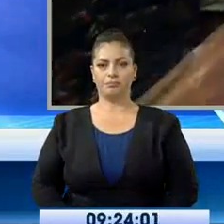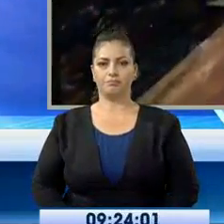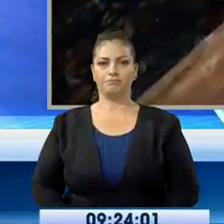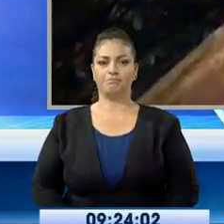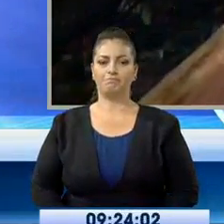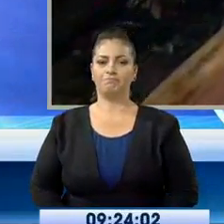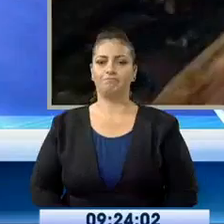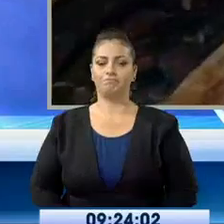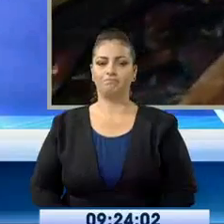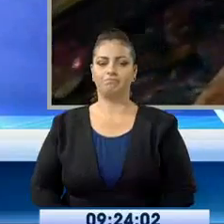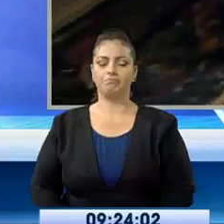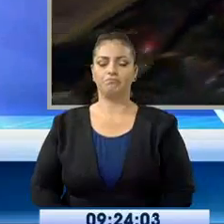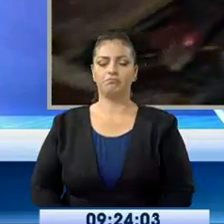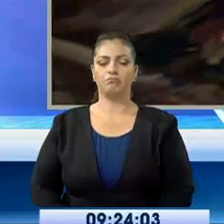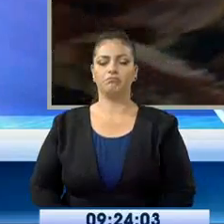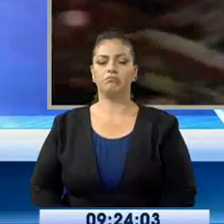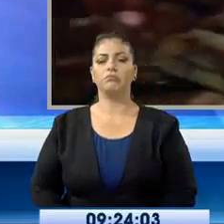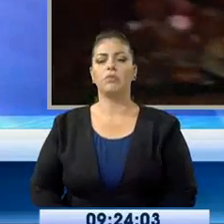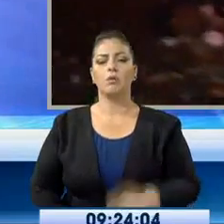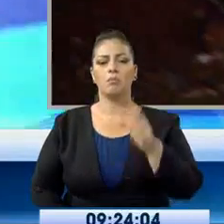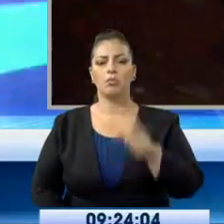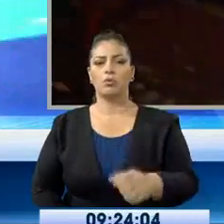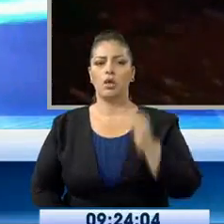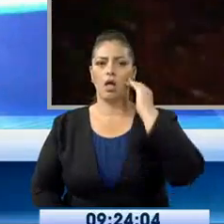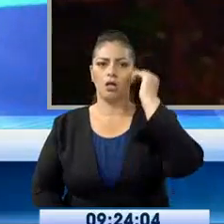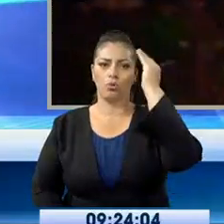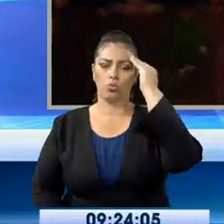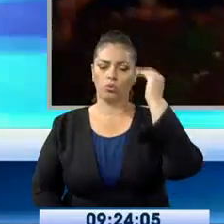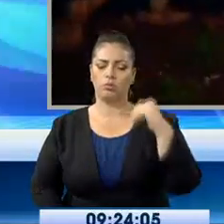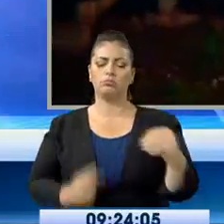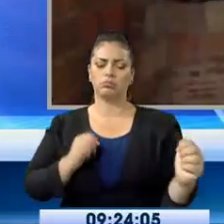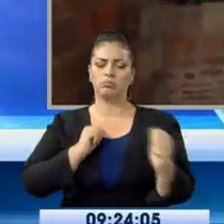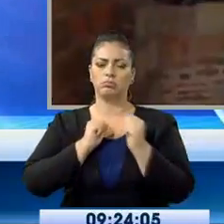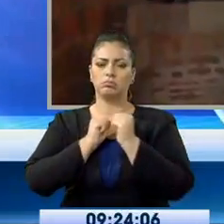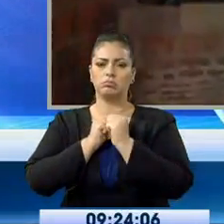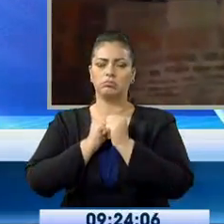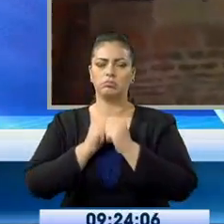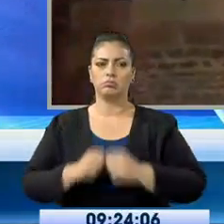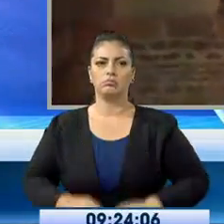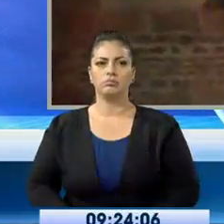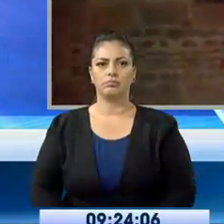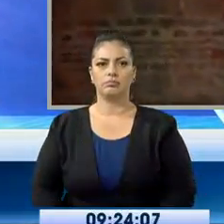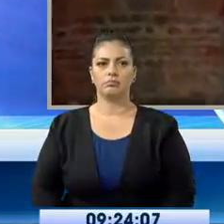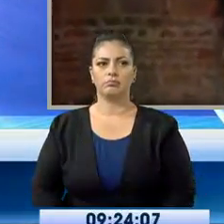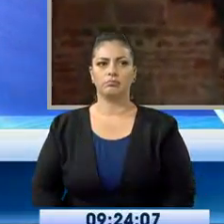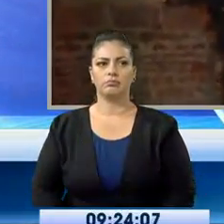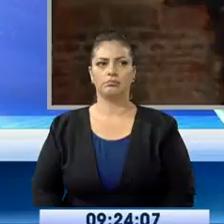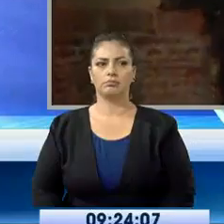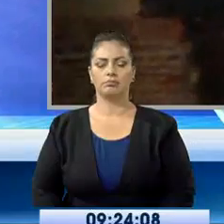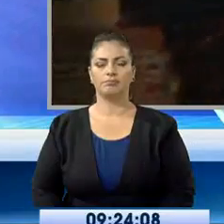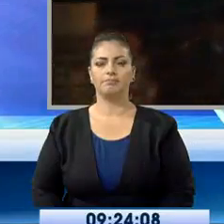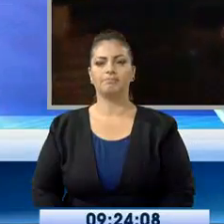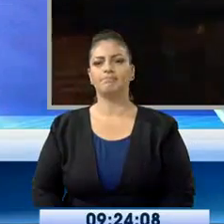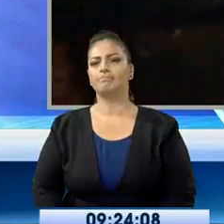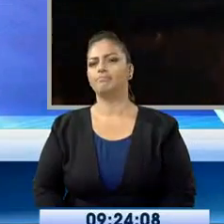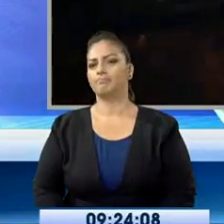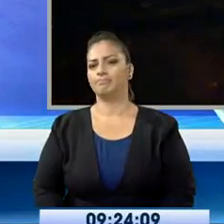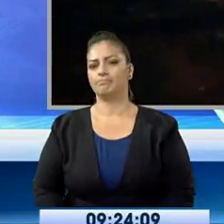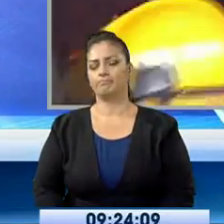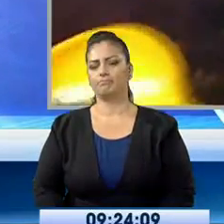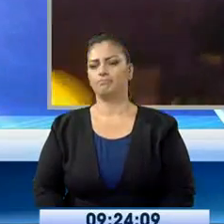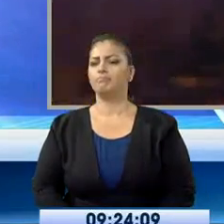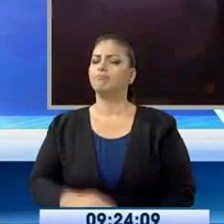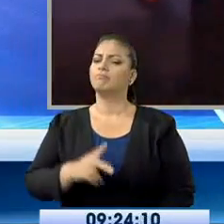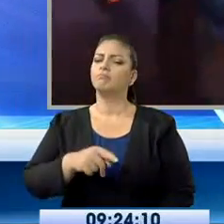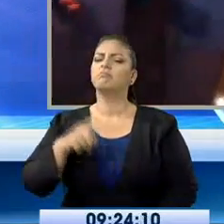vivía conmigo aquí. Y... Don Miguel, para que nuestros amigos televidentes se puedan hacer presentes con alguna ayuda, lo principal